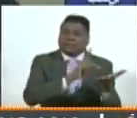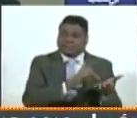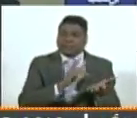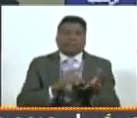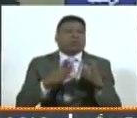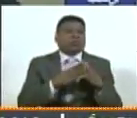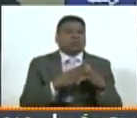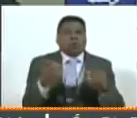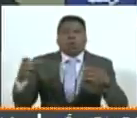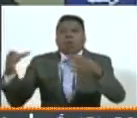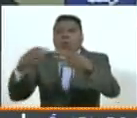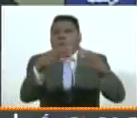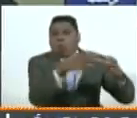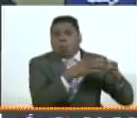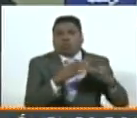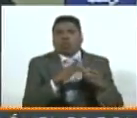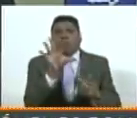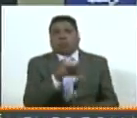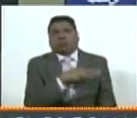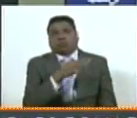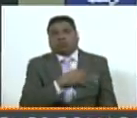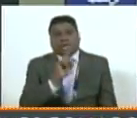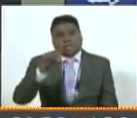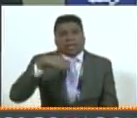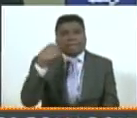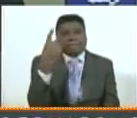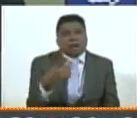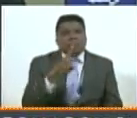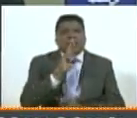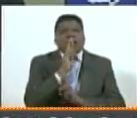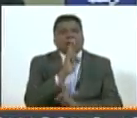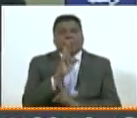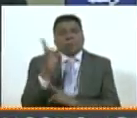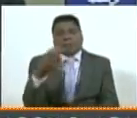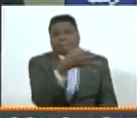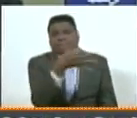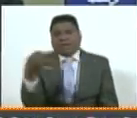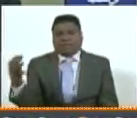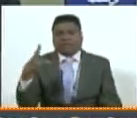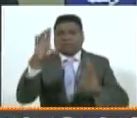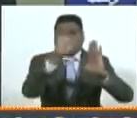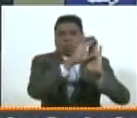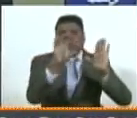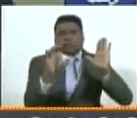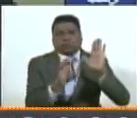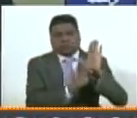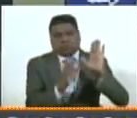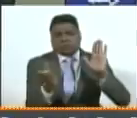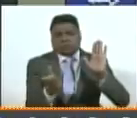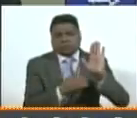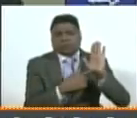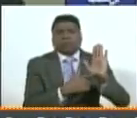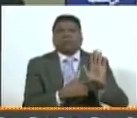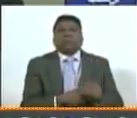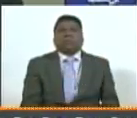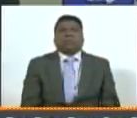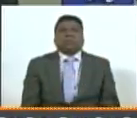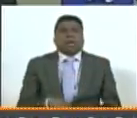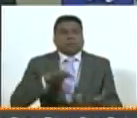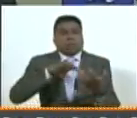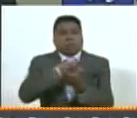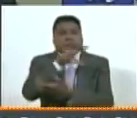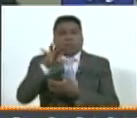sociedad toda vez que se trata de una solución perfectamente constitucional a la crisis